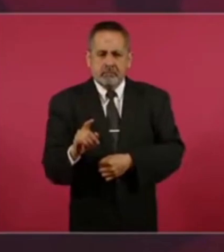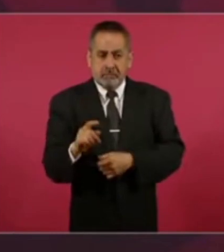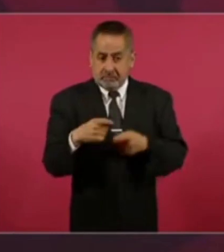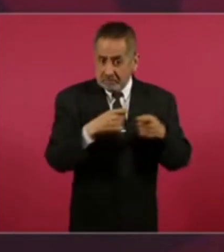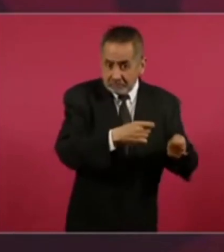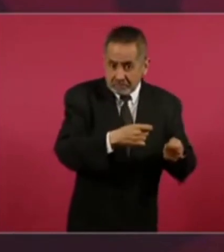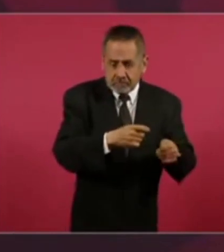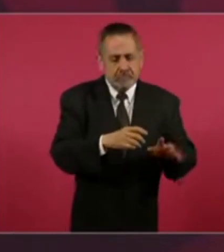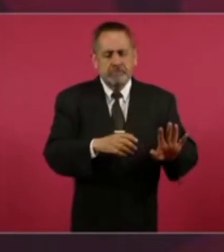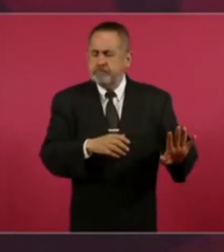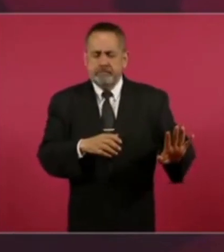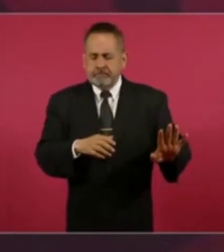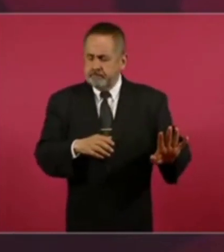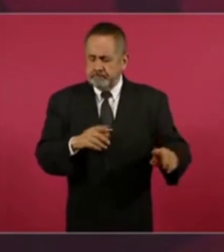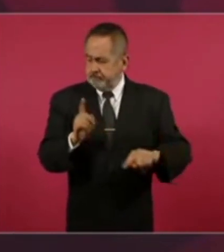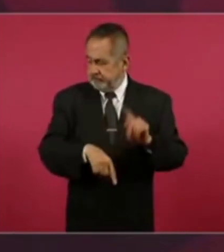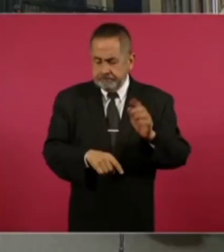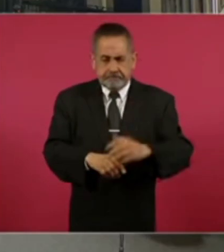y tiene